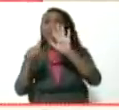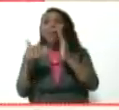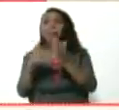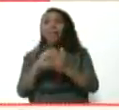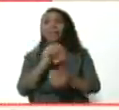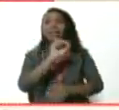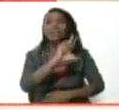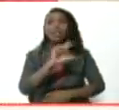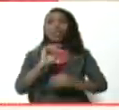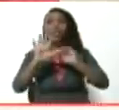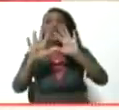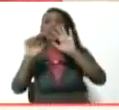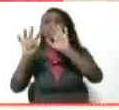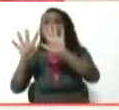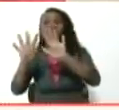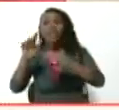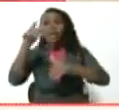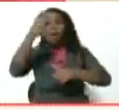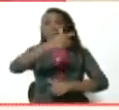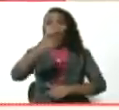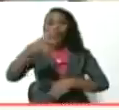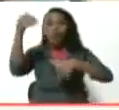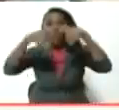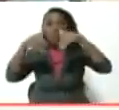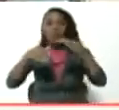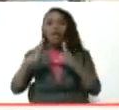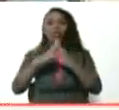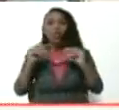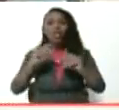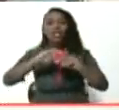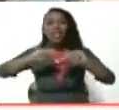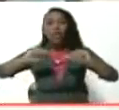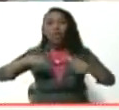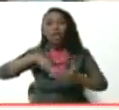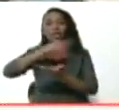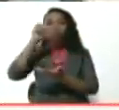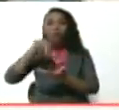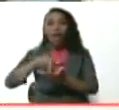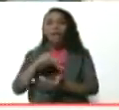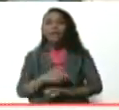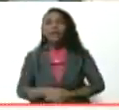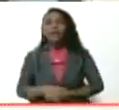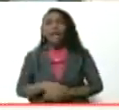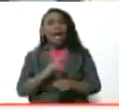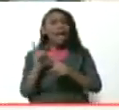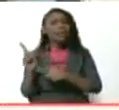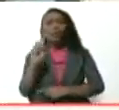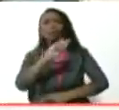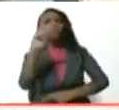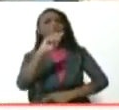11.396.819 electores y electoras en todo el territorio nacional. Esto no es